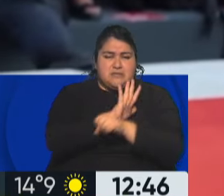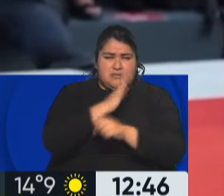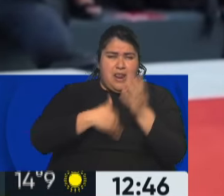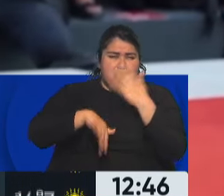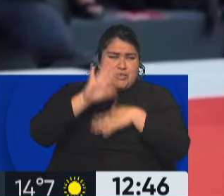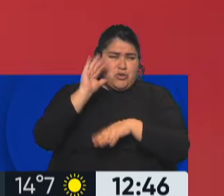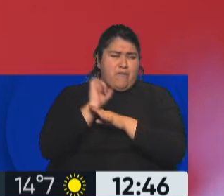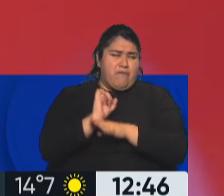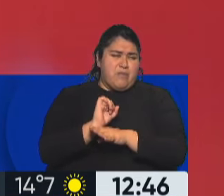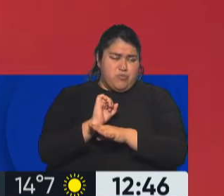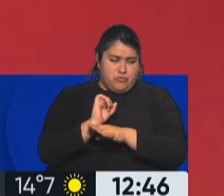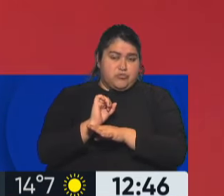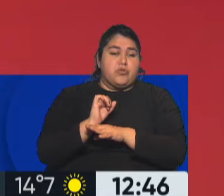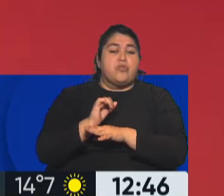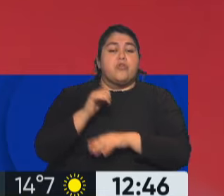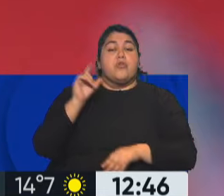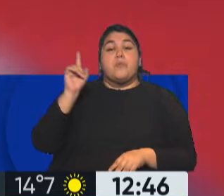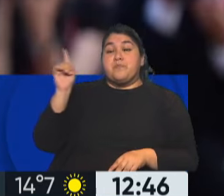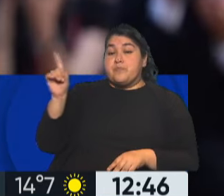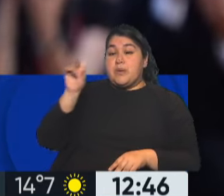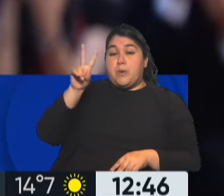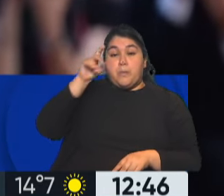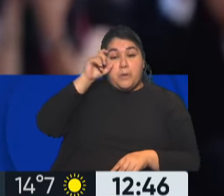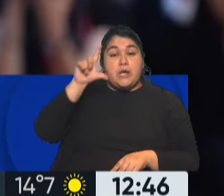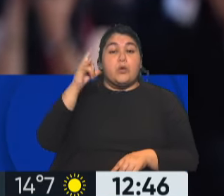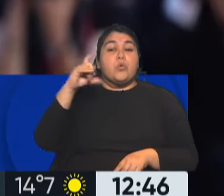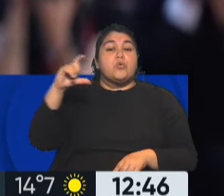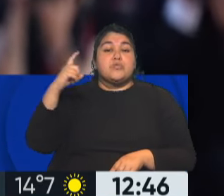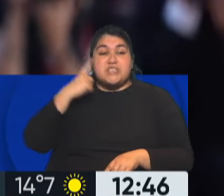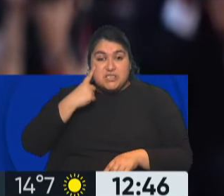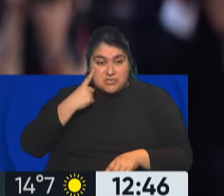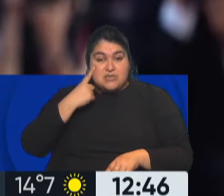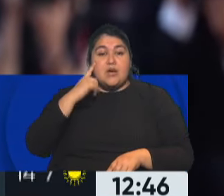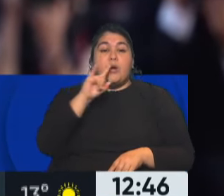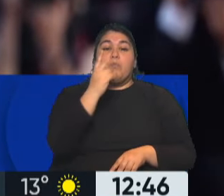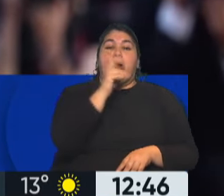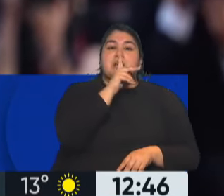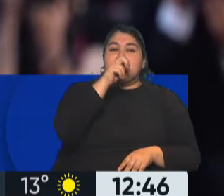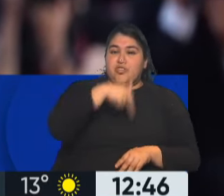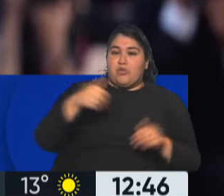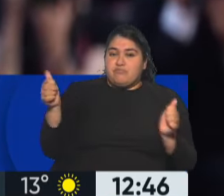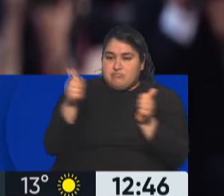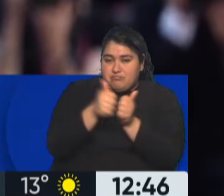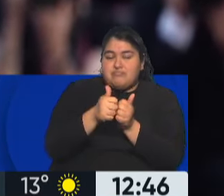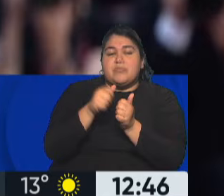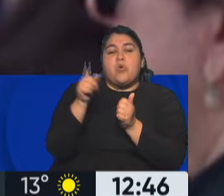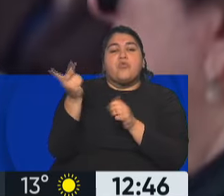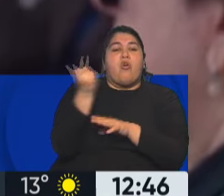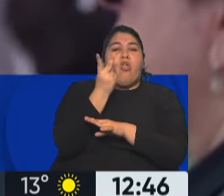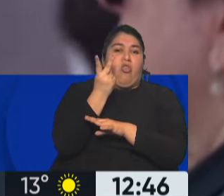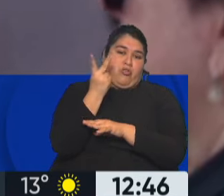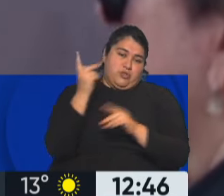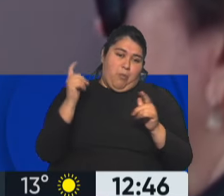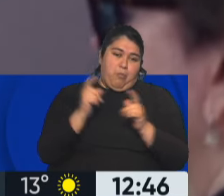estrellas fabulosas. Ahí la vemos a Mónica Bellucci, que por supuesto acompañó a su compañero Tim Burton de la partida. Son porque, bueno, la